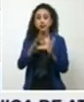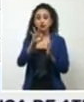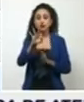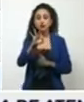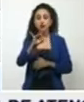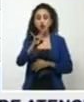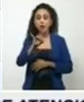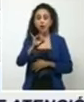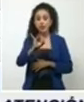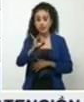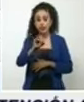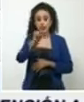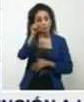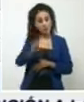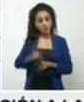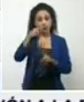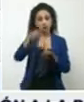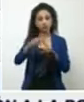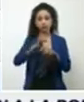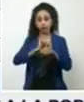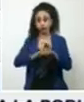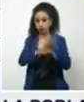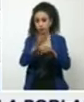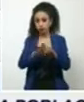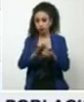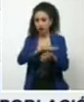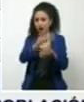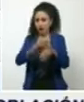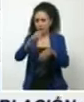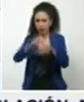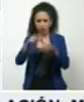107.897 casos y ya un acumulado de